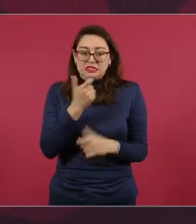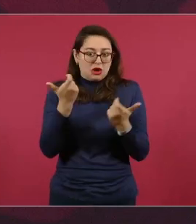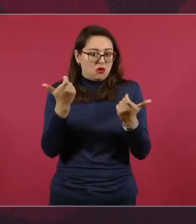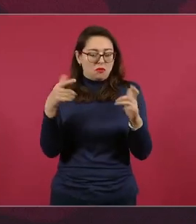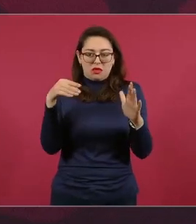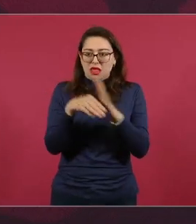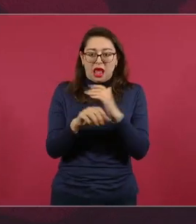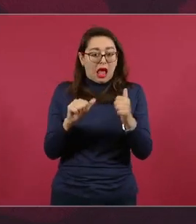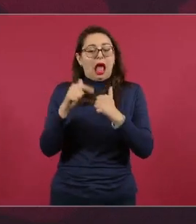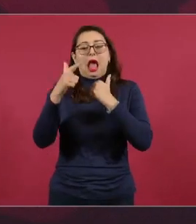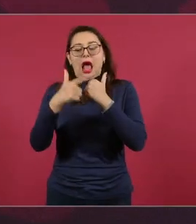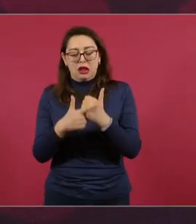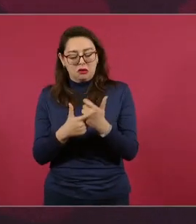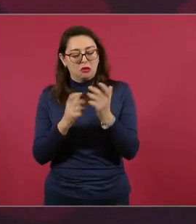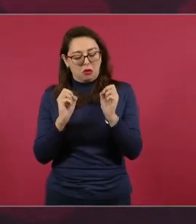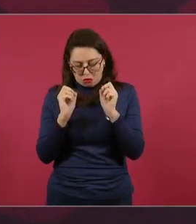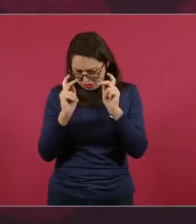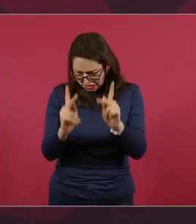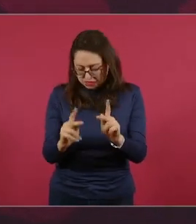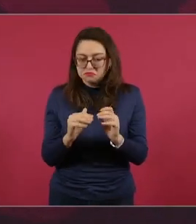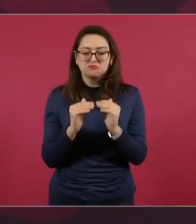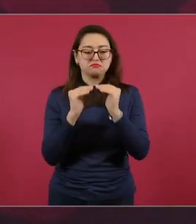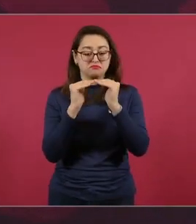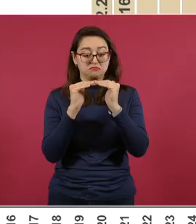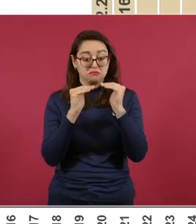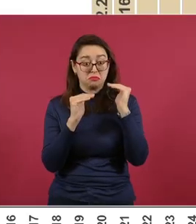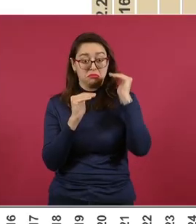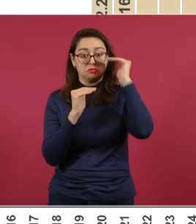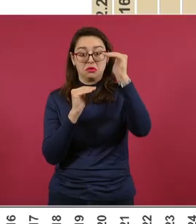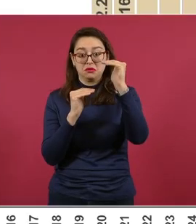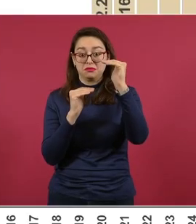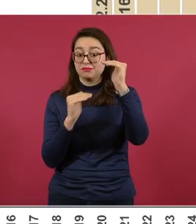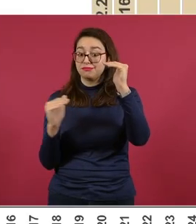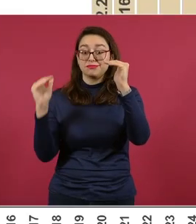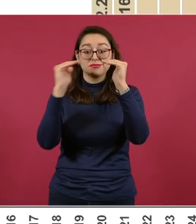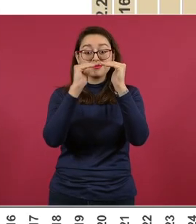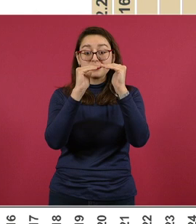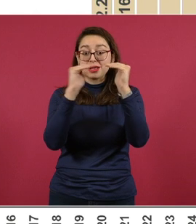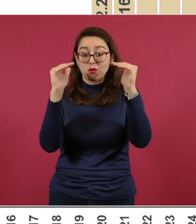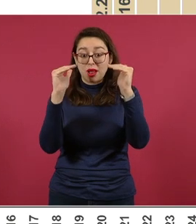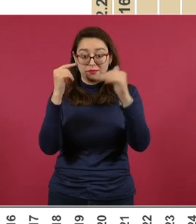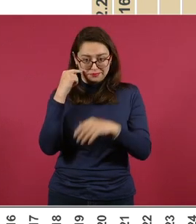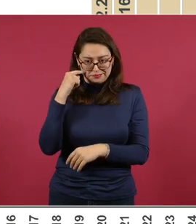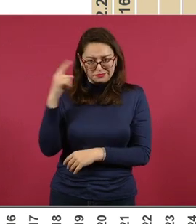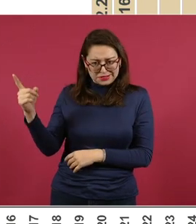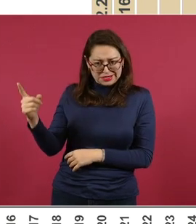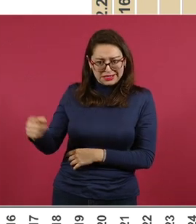menos de la inflación, porque si no se produce esto.